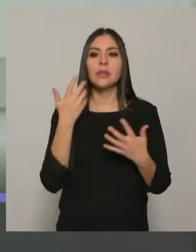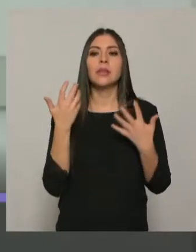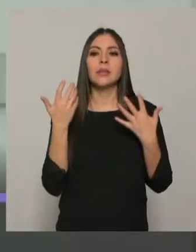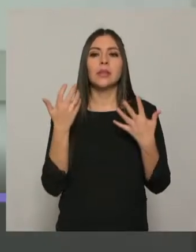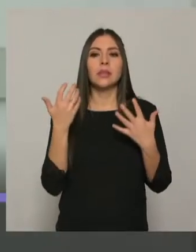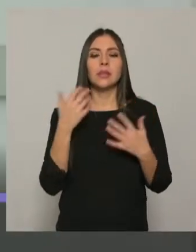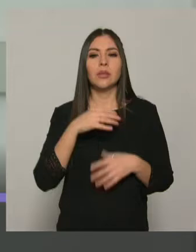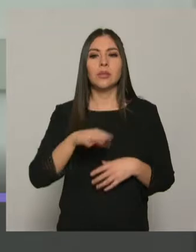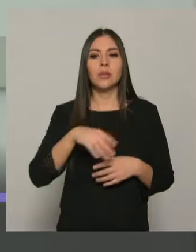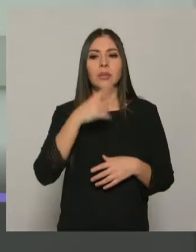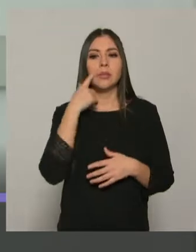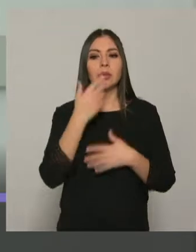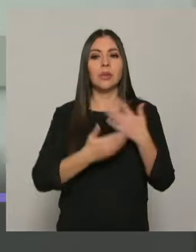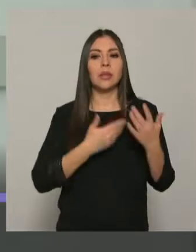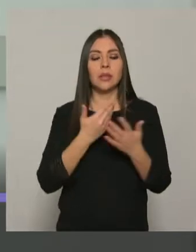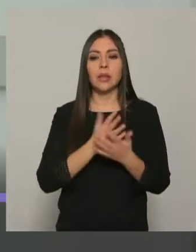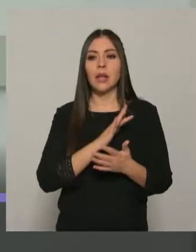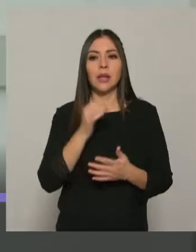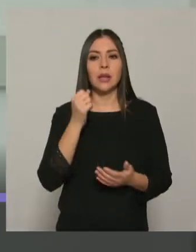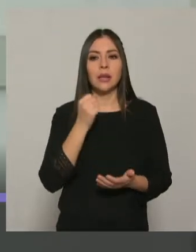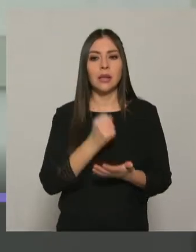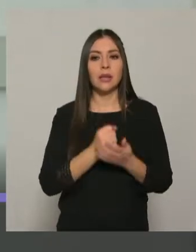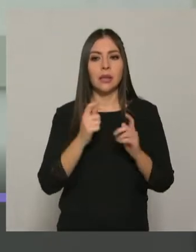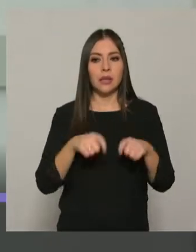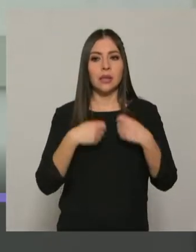iniciativa, lo que busca es que las personas